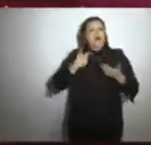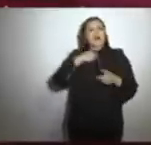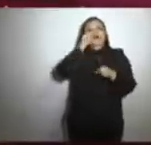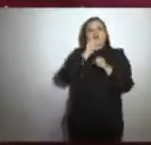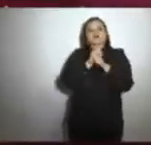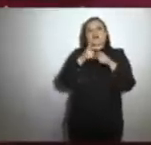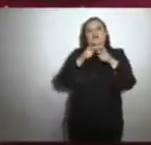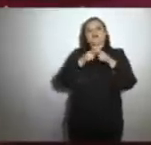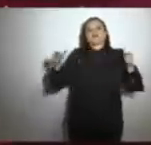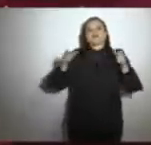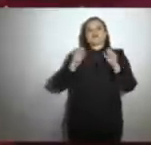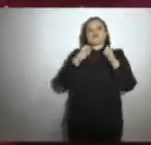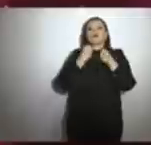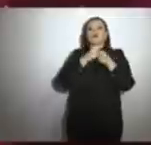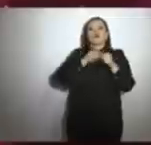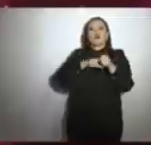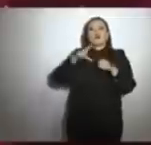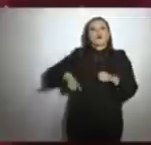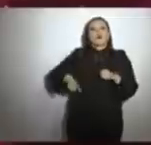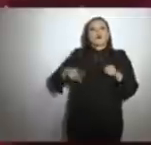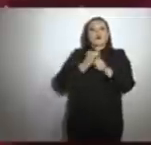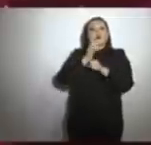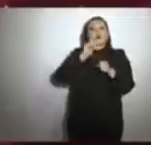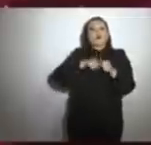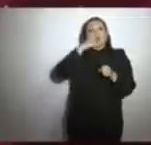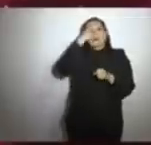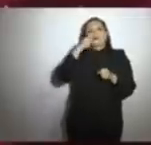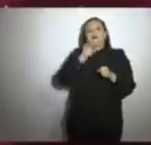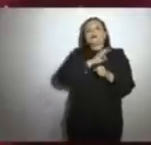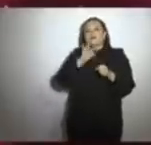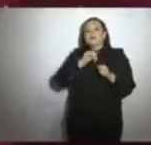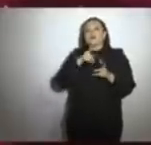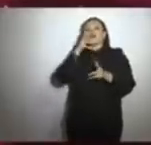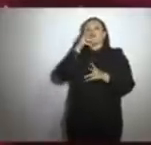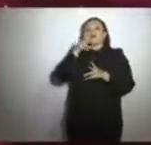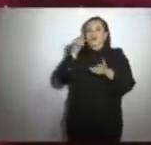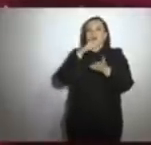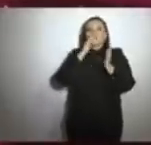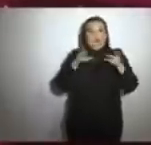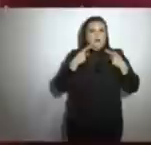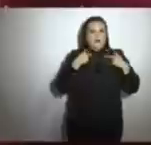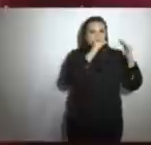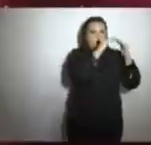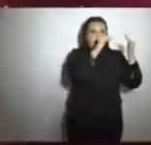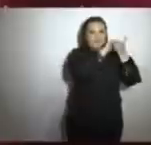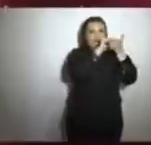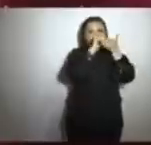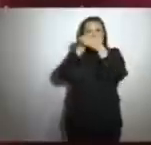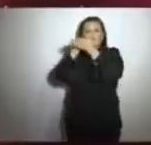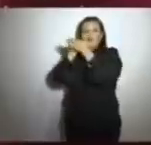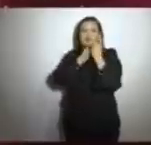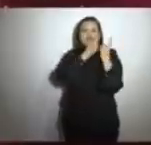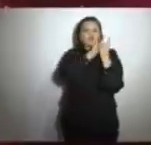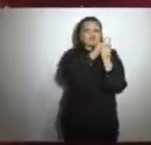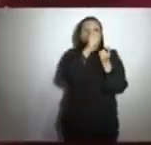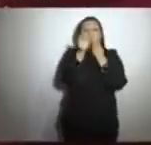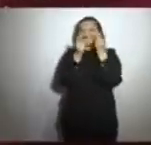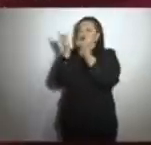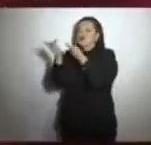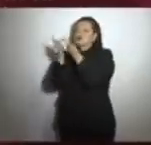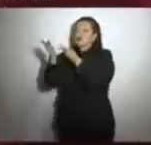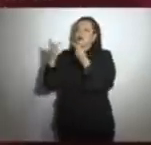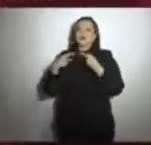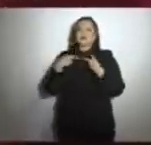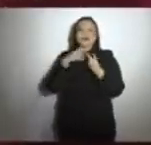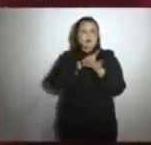Desarrollo Social del Gobierno del Estado, para que salgamos a hacer ese censo entre todos y ustedes, que son personas